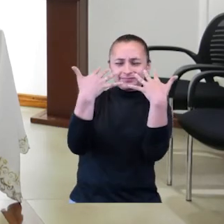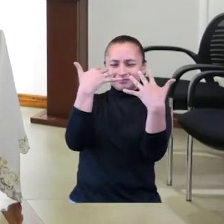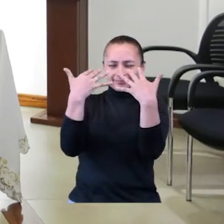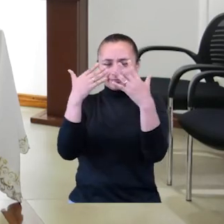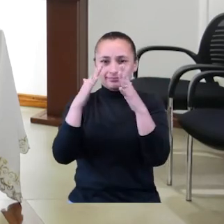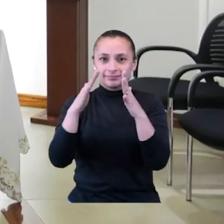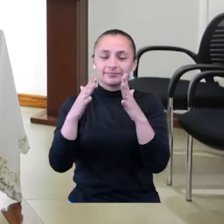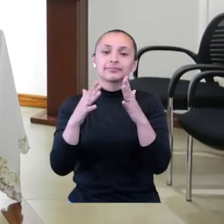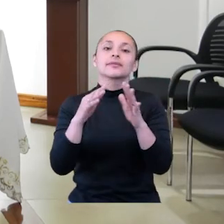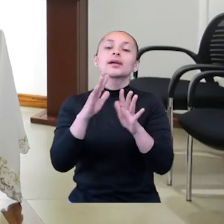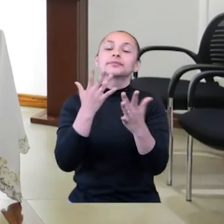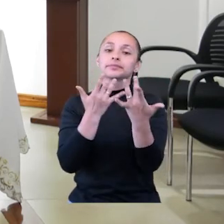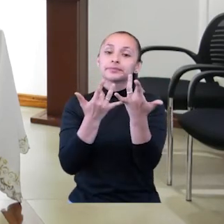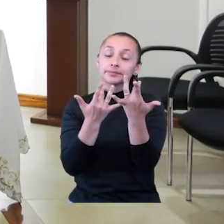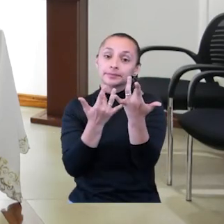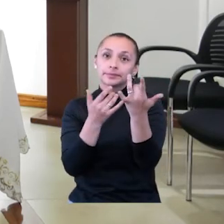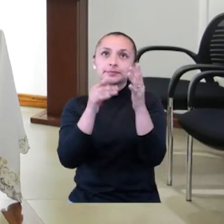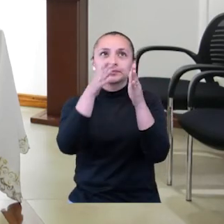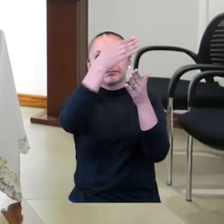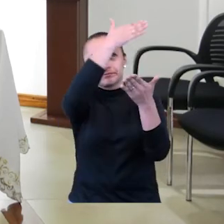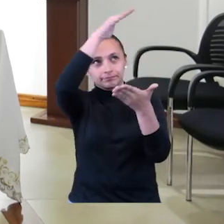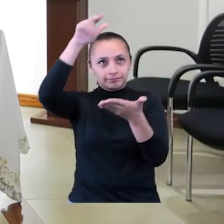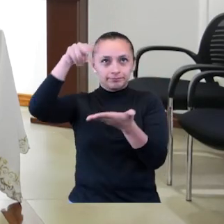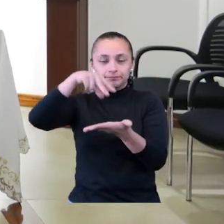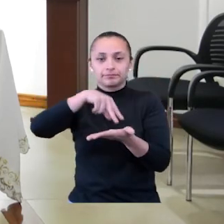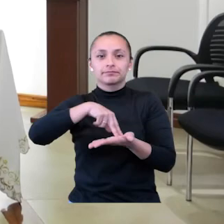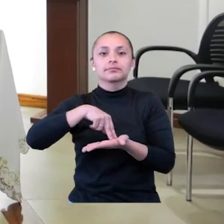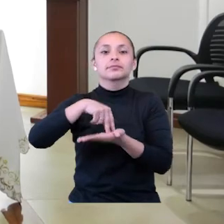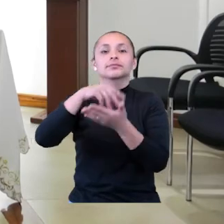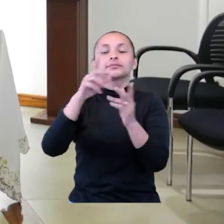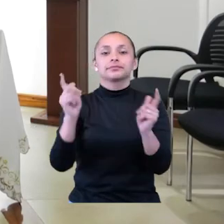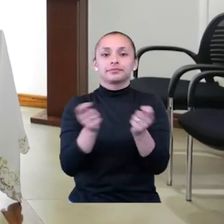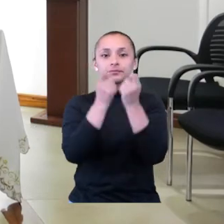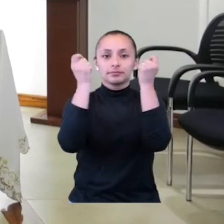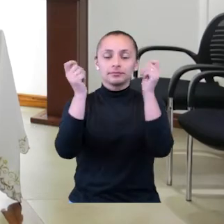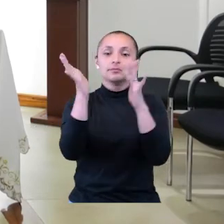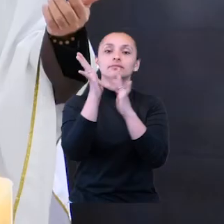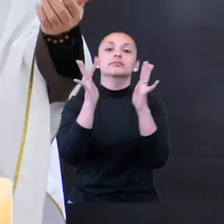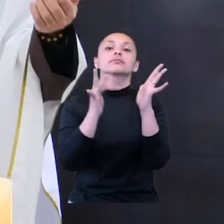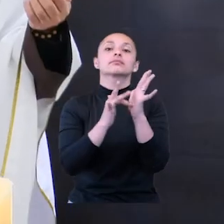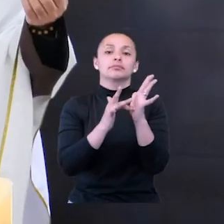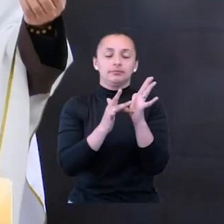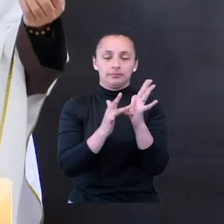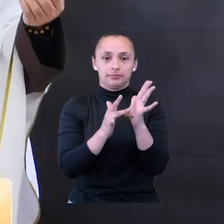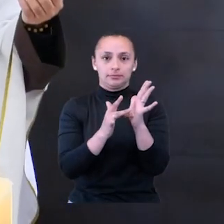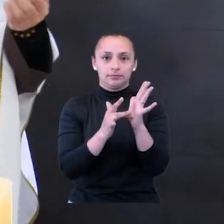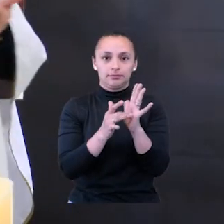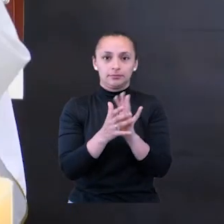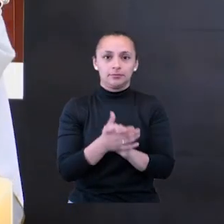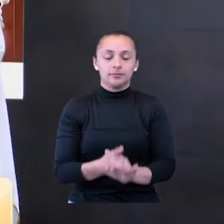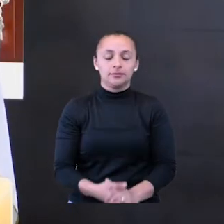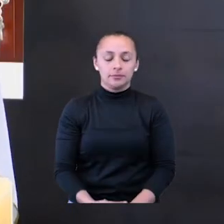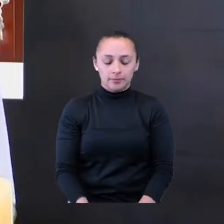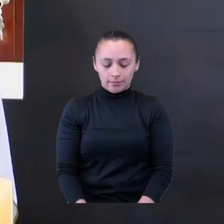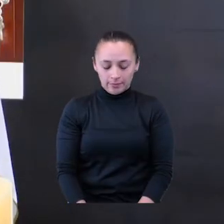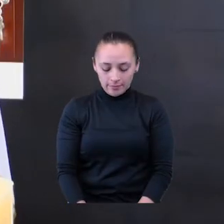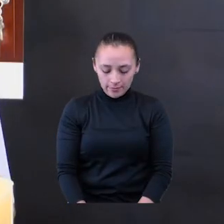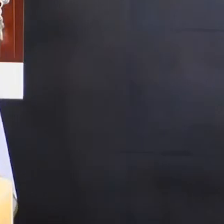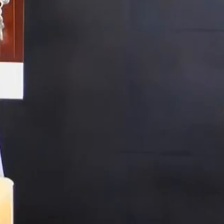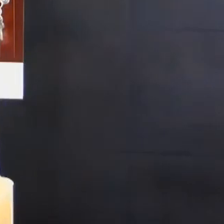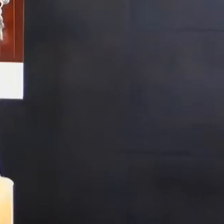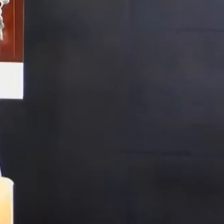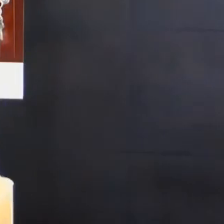protegidos de toda perturbación mientras esperamos la gloriosa venida de nuestro salvador jesucristo